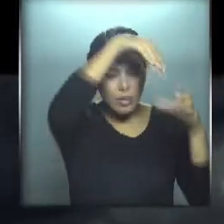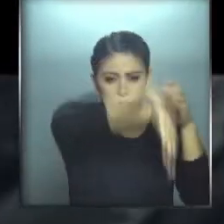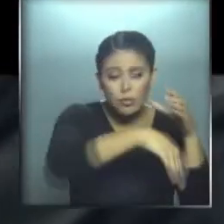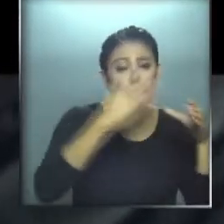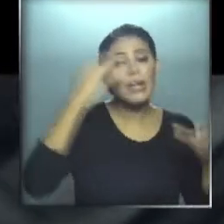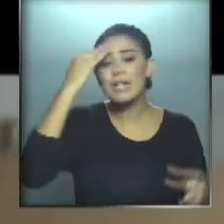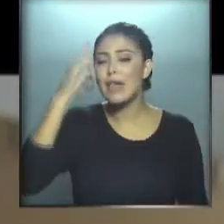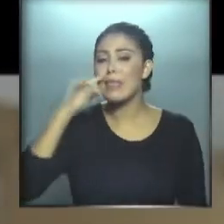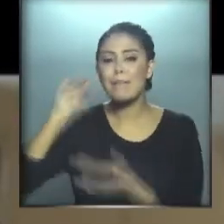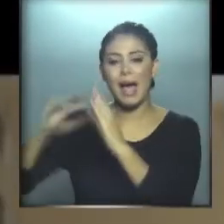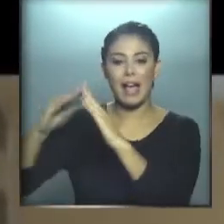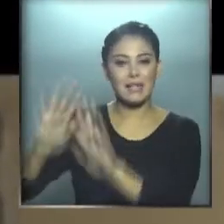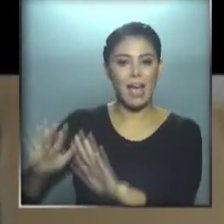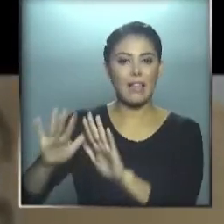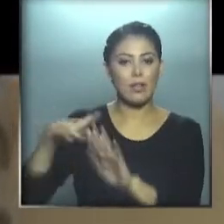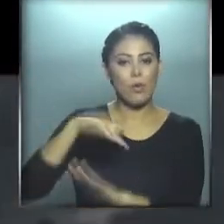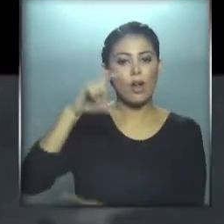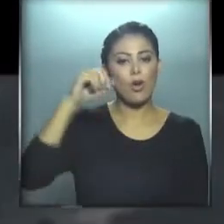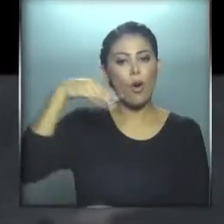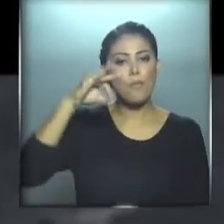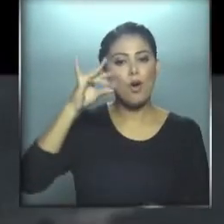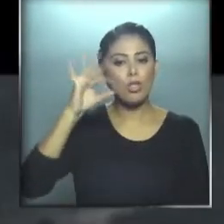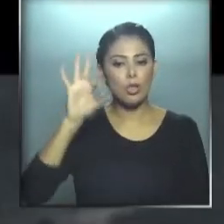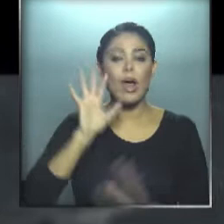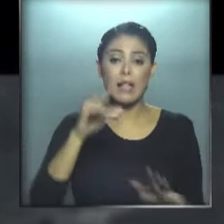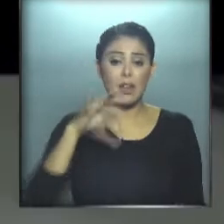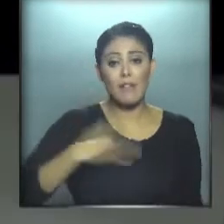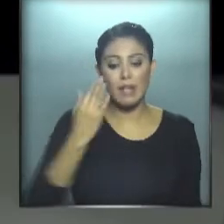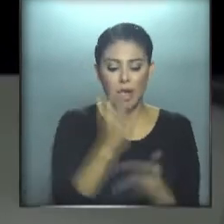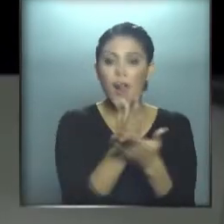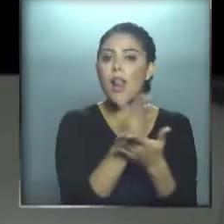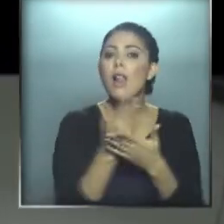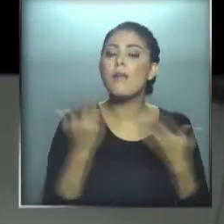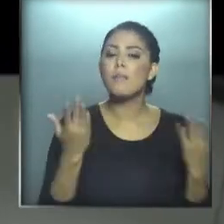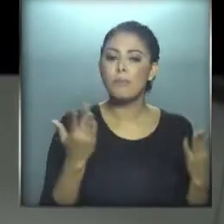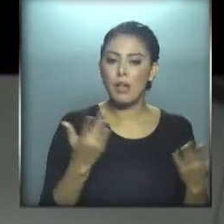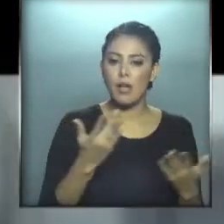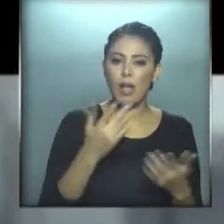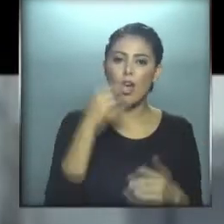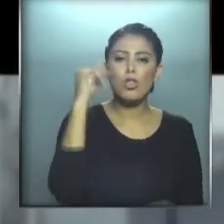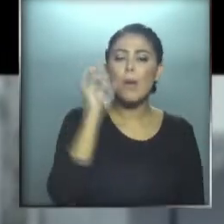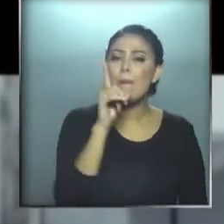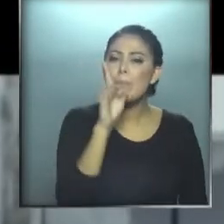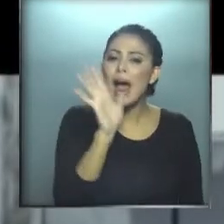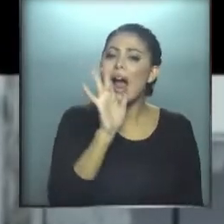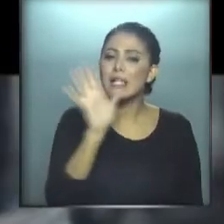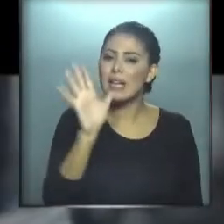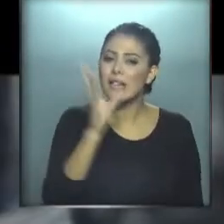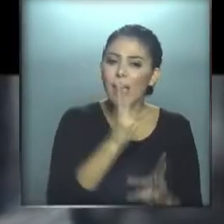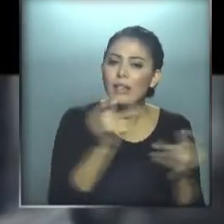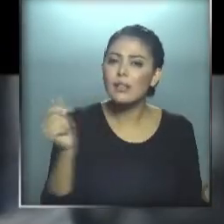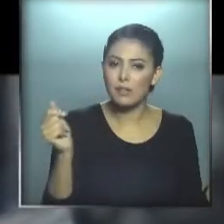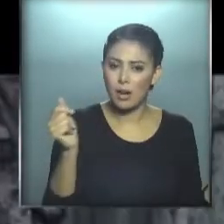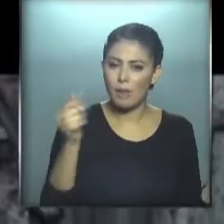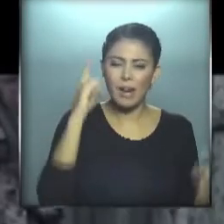otros 15 días en su casa en Comodoro. Así se intercala su vida y en el medio vive, en medio su vida parece irse entre